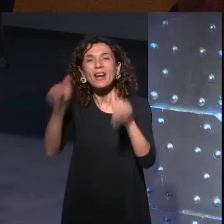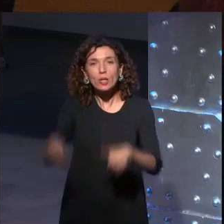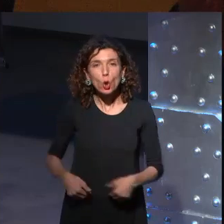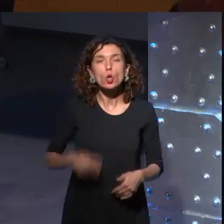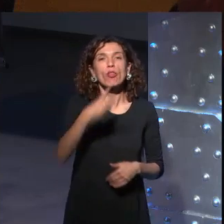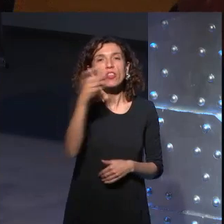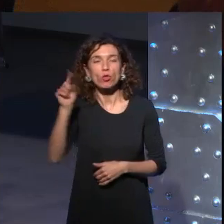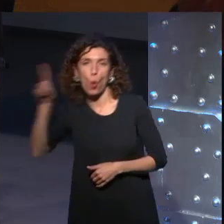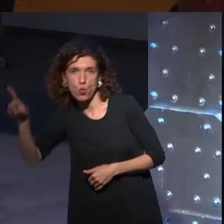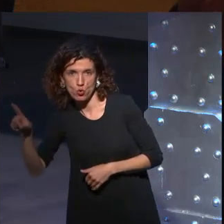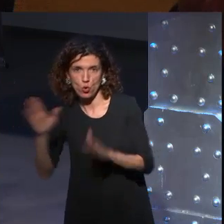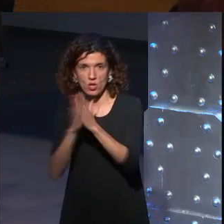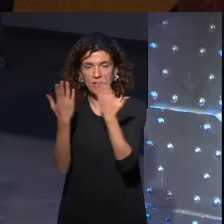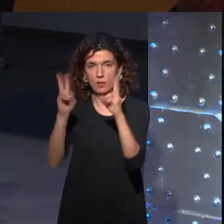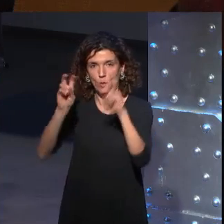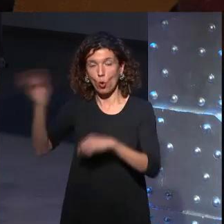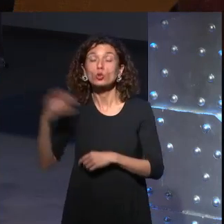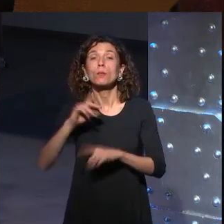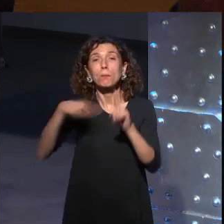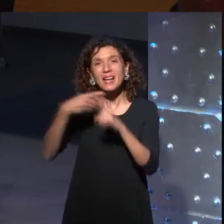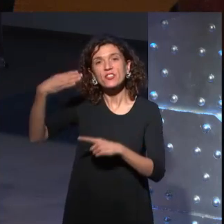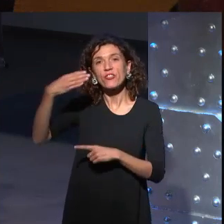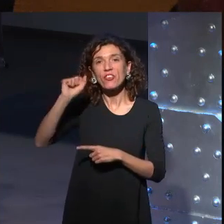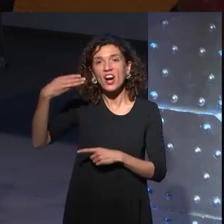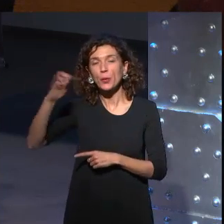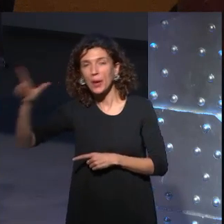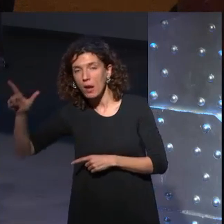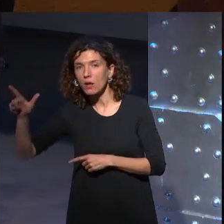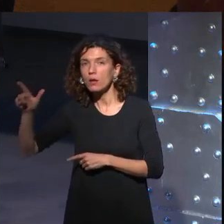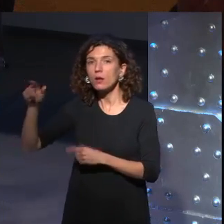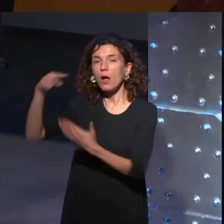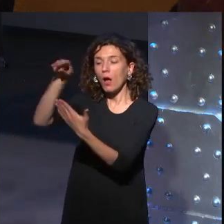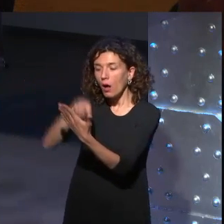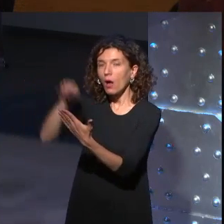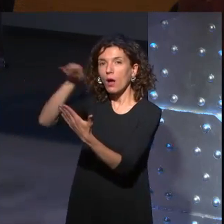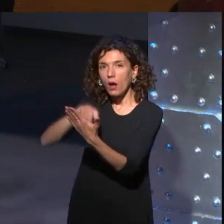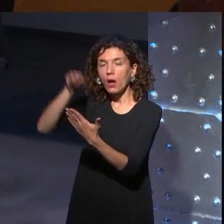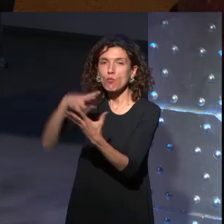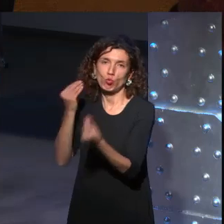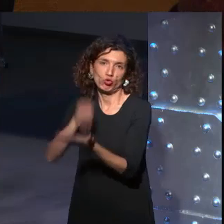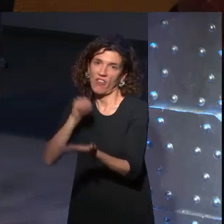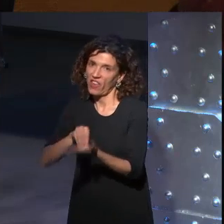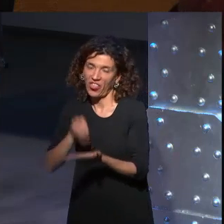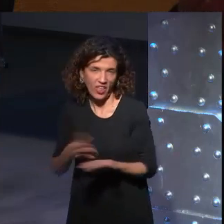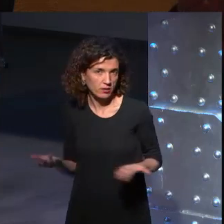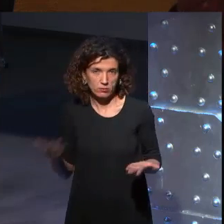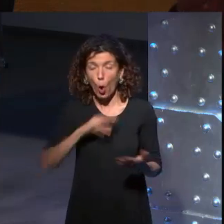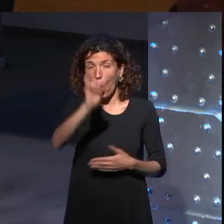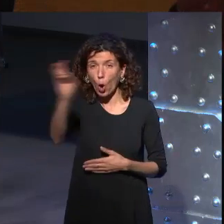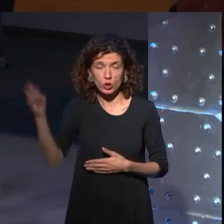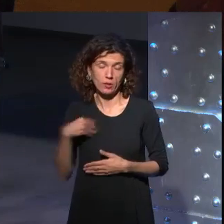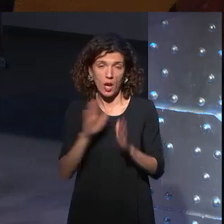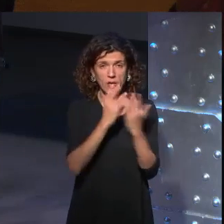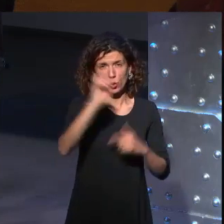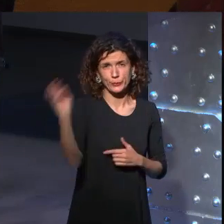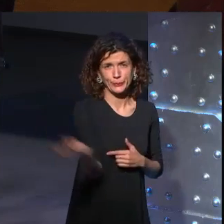leído en literatura. Gracias. Y Babel, que la veo y la veo muchas veces, y todas las demás